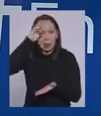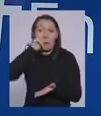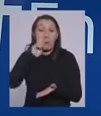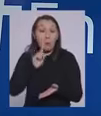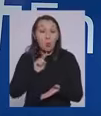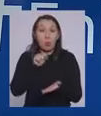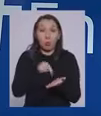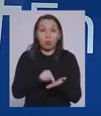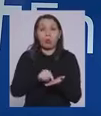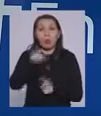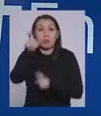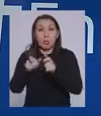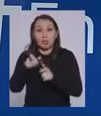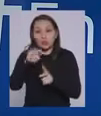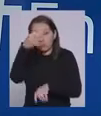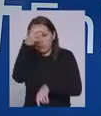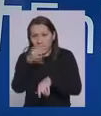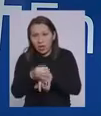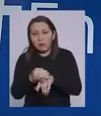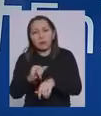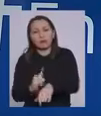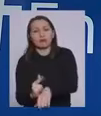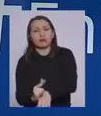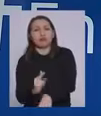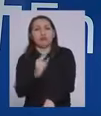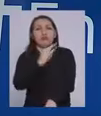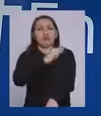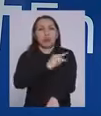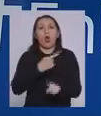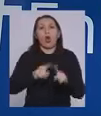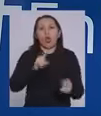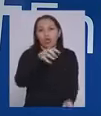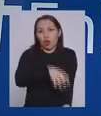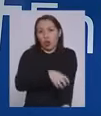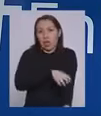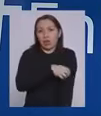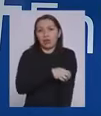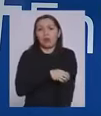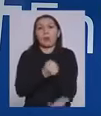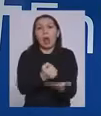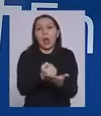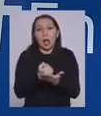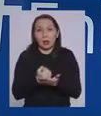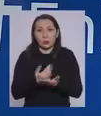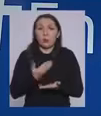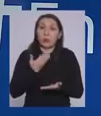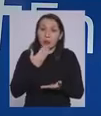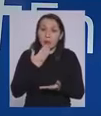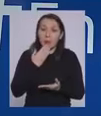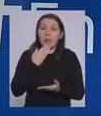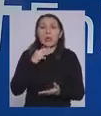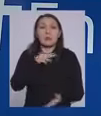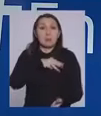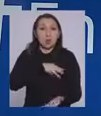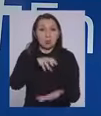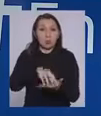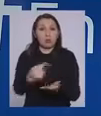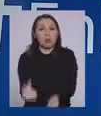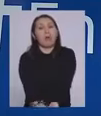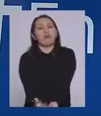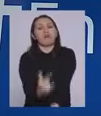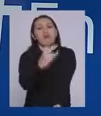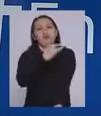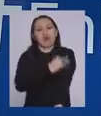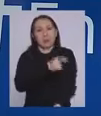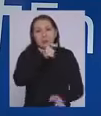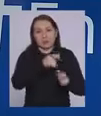donde se trasladaron pacientes de esas ciudades hacia otras regiones del país, como también a la región metropolitana.